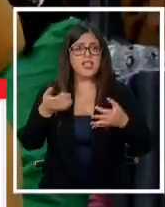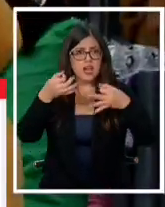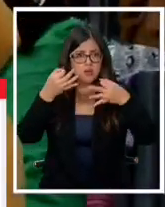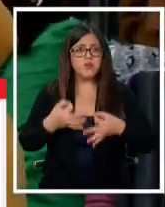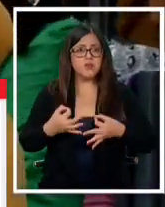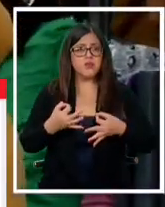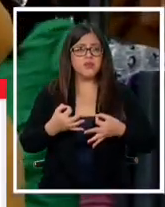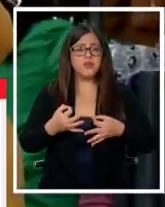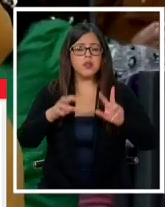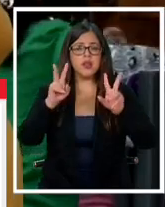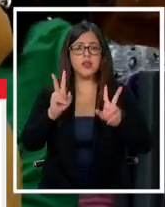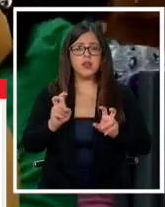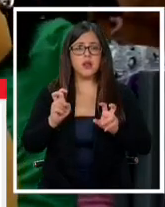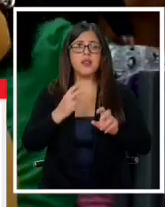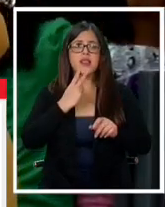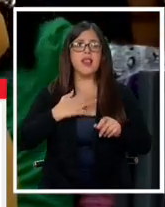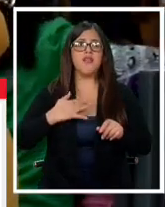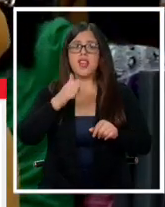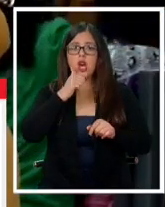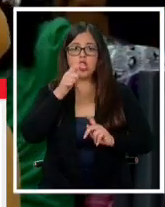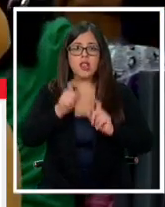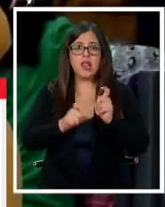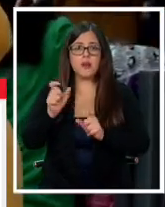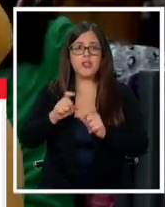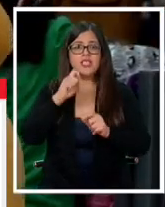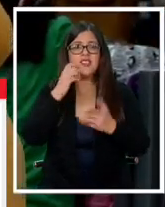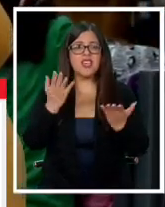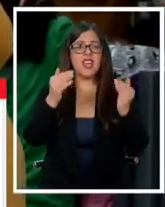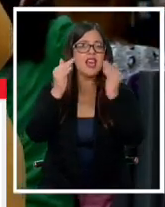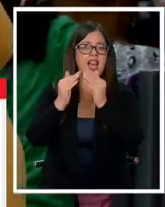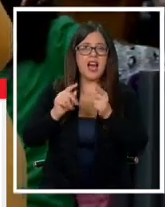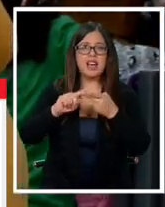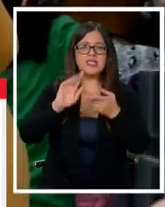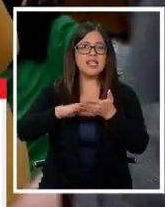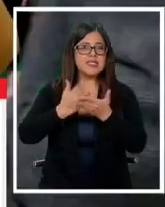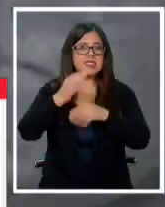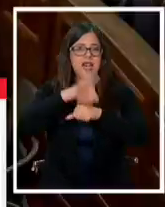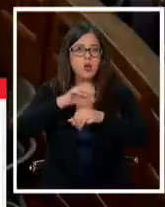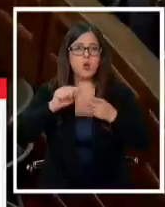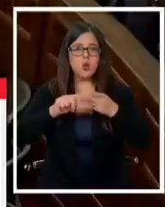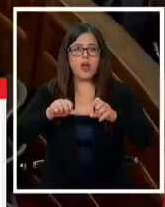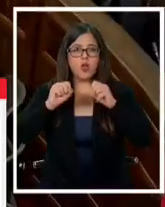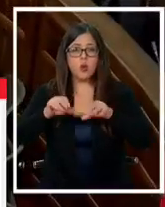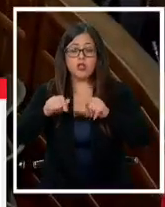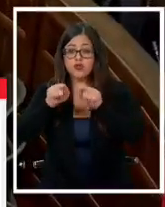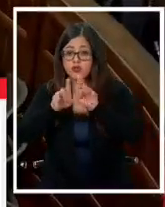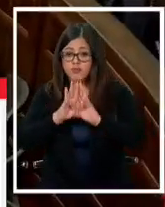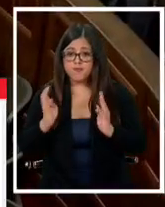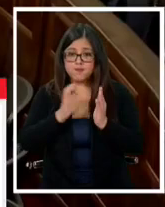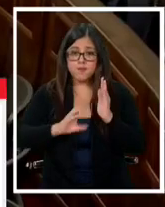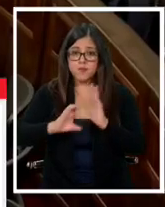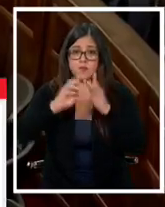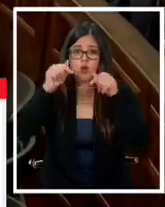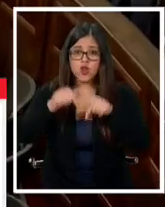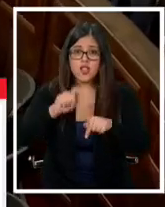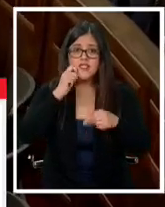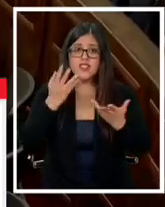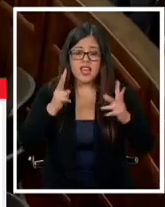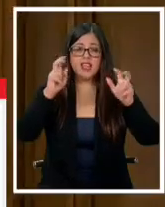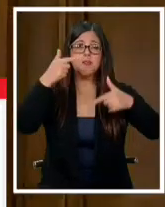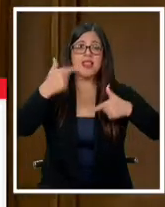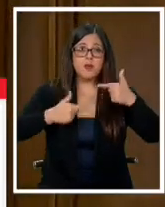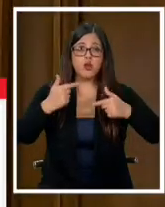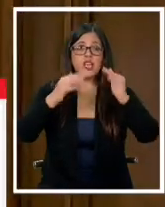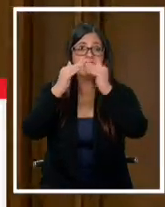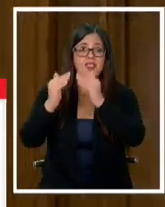concretos en relación a la vida cotidiana de la gente hablando de vivienda de salud de educación el pleno en estas jornadas se rock en políticas